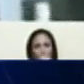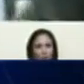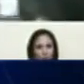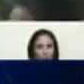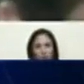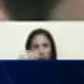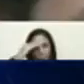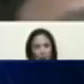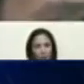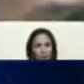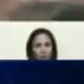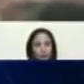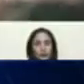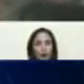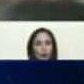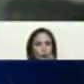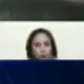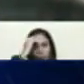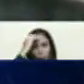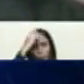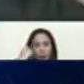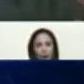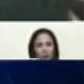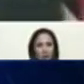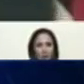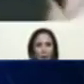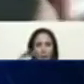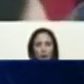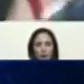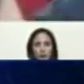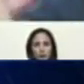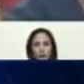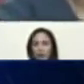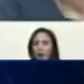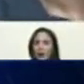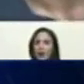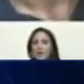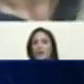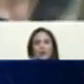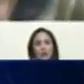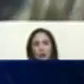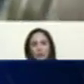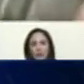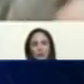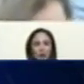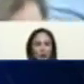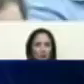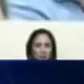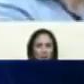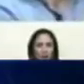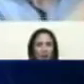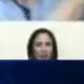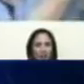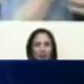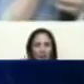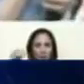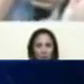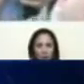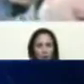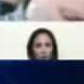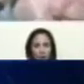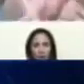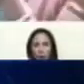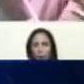con suficiente capacidad para defender a Venezuela. Aquí en Venezuela no va a entrar nadie, nadie, se los aseguro. Ni un